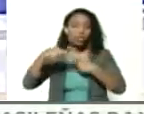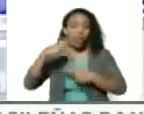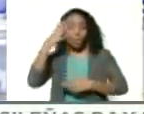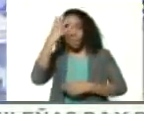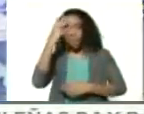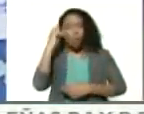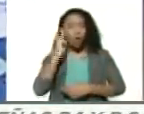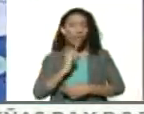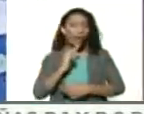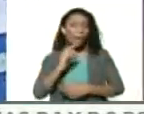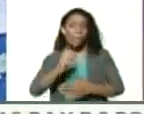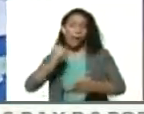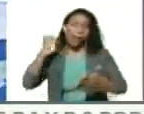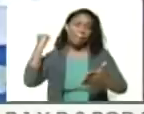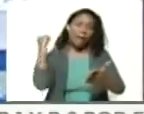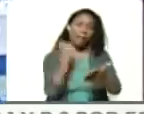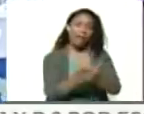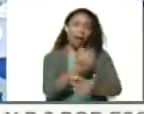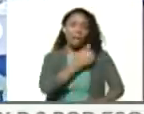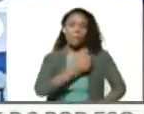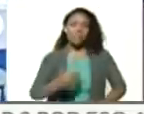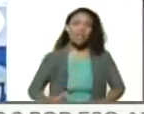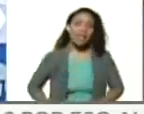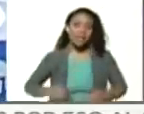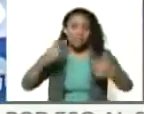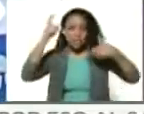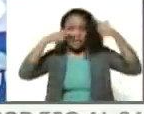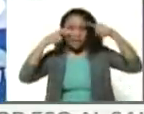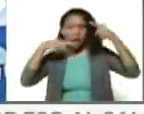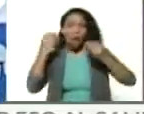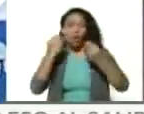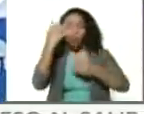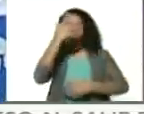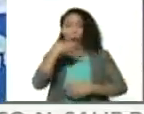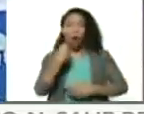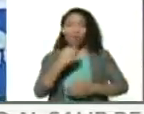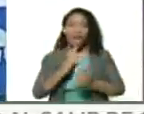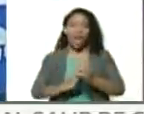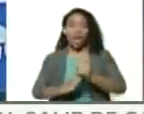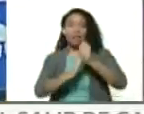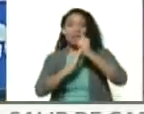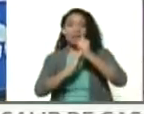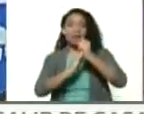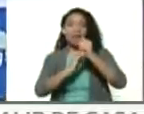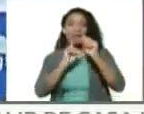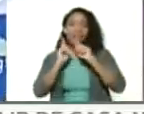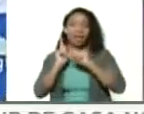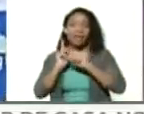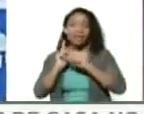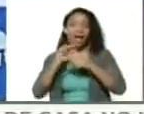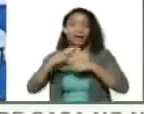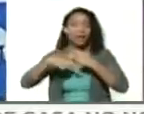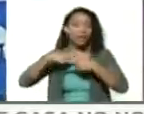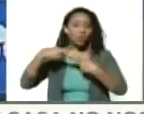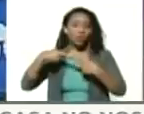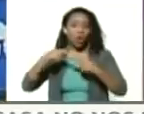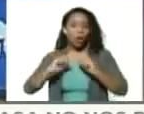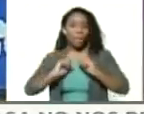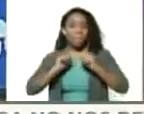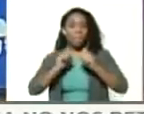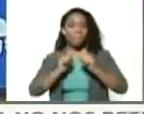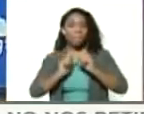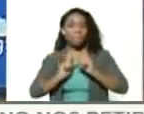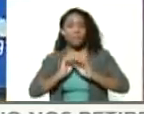y para matar al presidente Hugo Chávez como joven líder de esa revolución que despuntaba